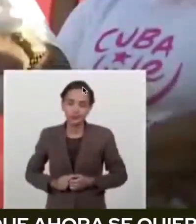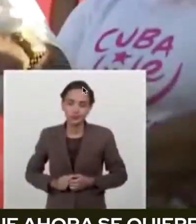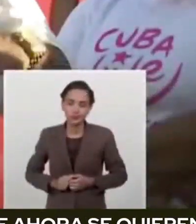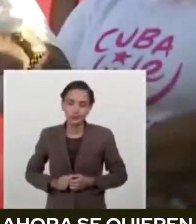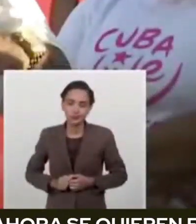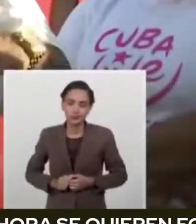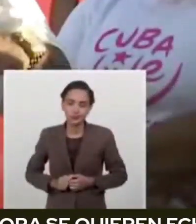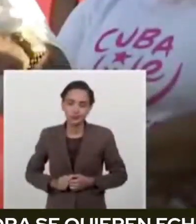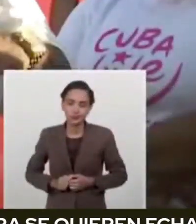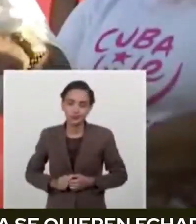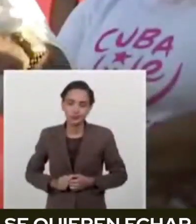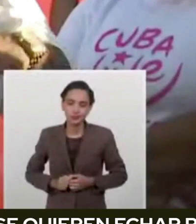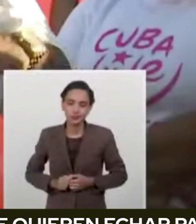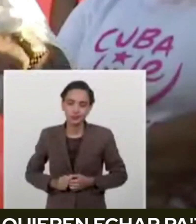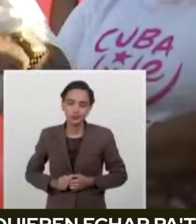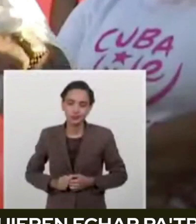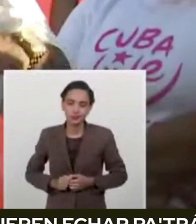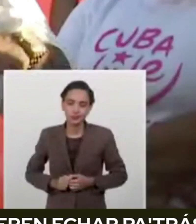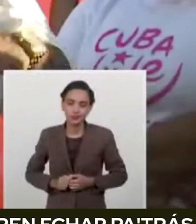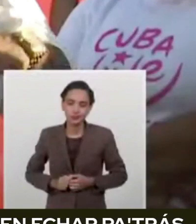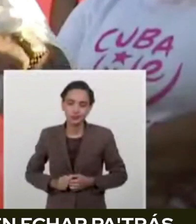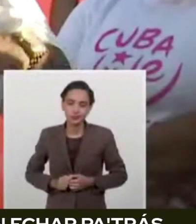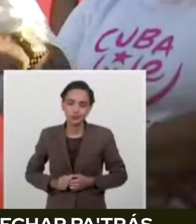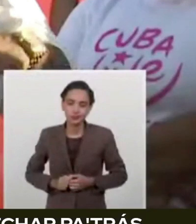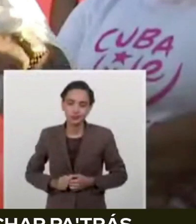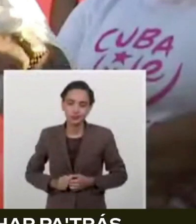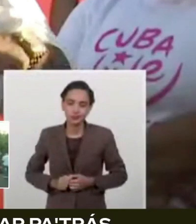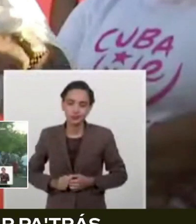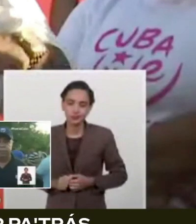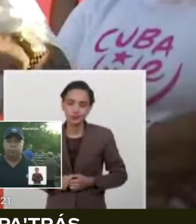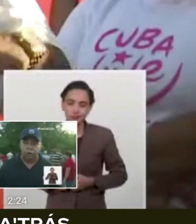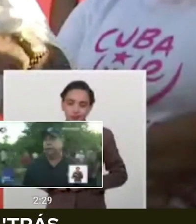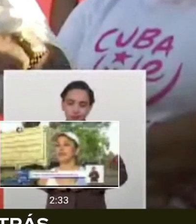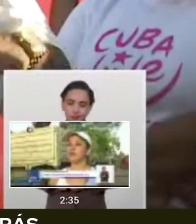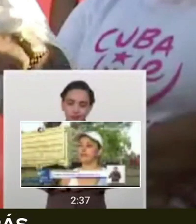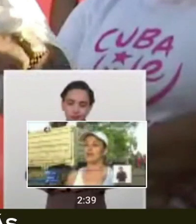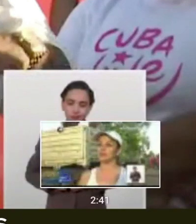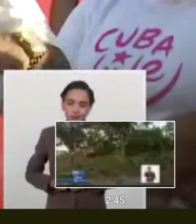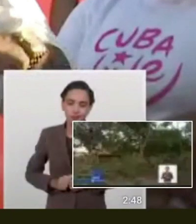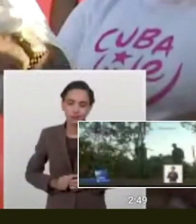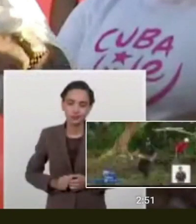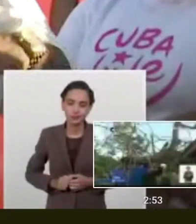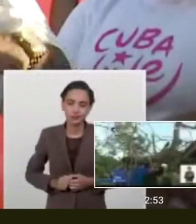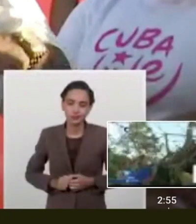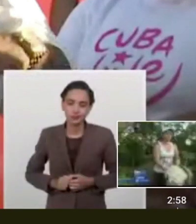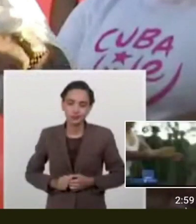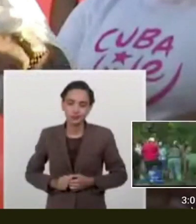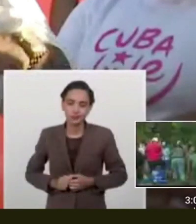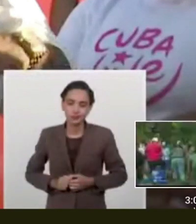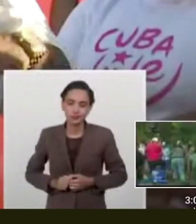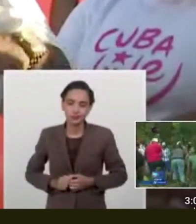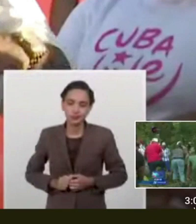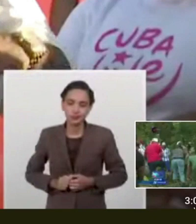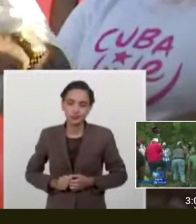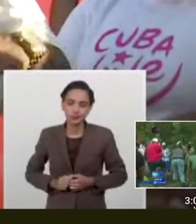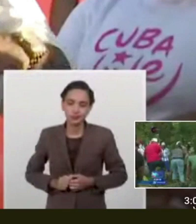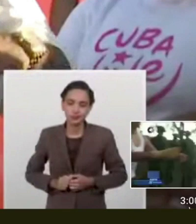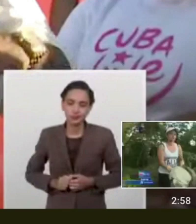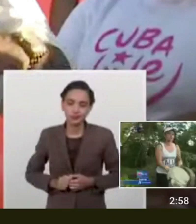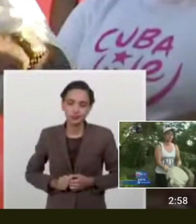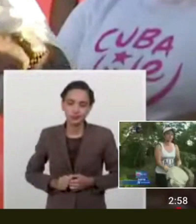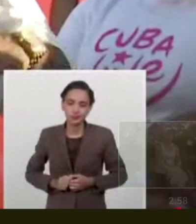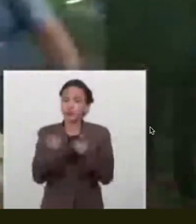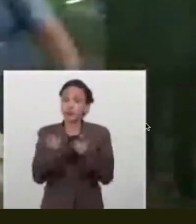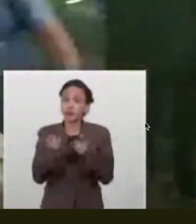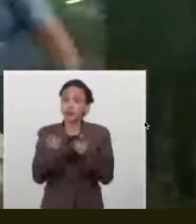Y esta es la parte a participativa pero yo quiero ver lo otro Yo quiero ver trabajando porque no me ponen más a dejar entrar Ahora lo voy a poner lo estoy hablando mojones pero yo quiero